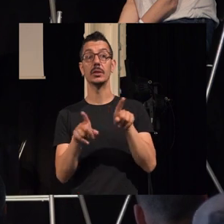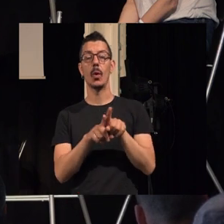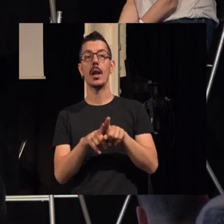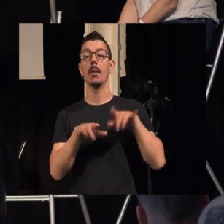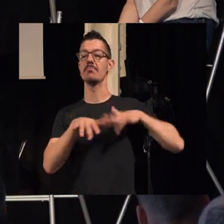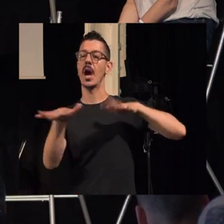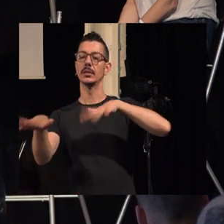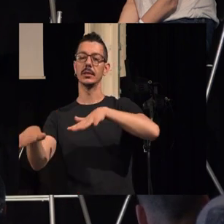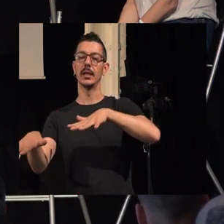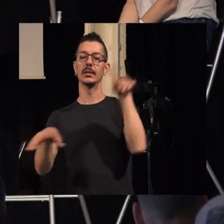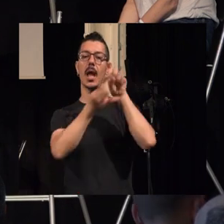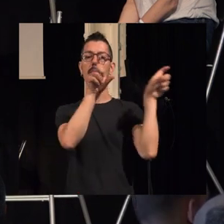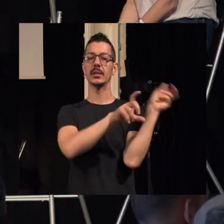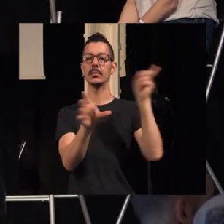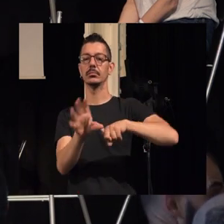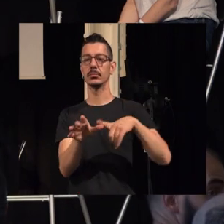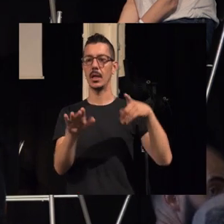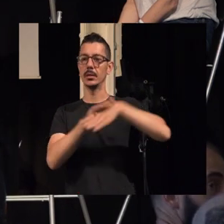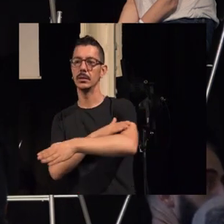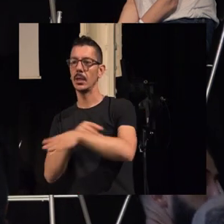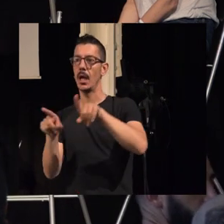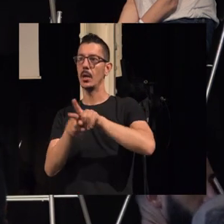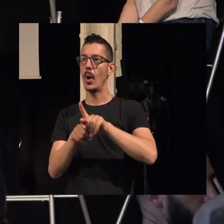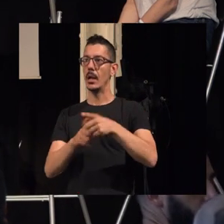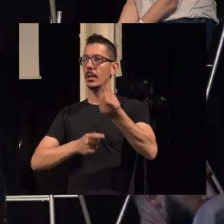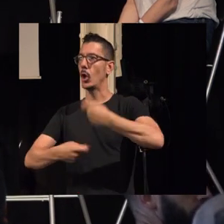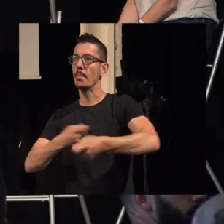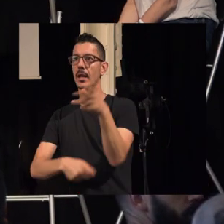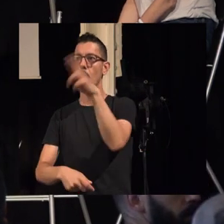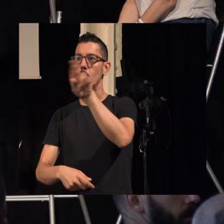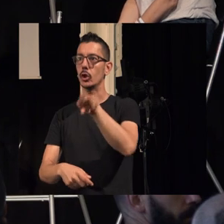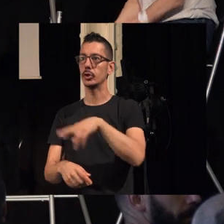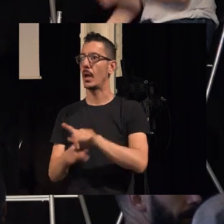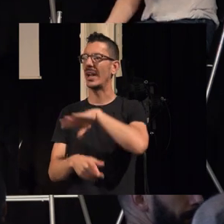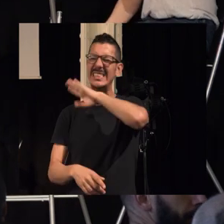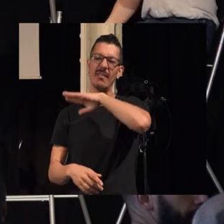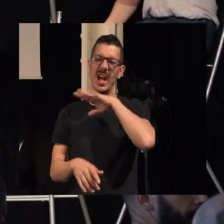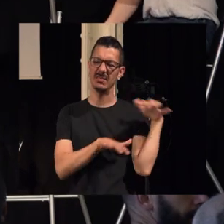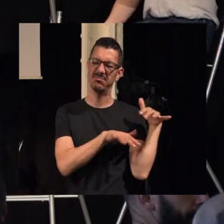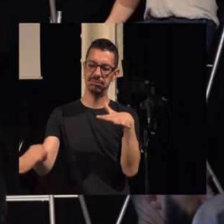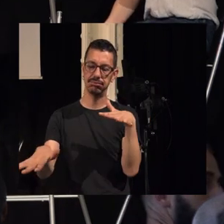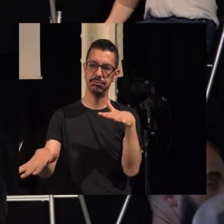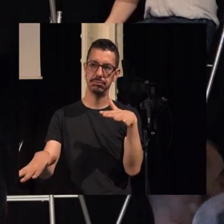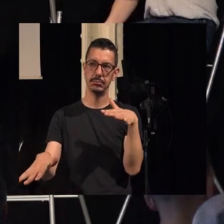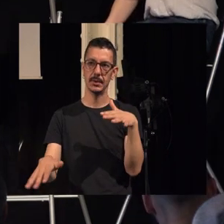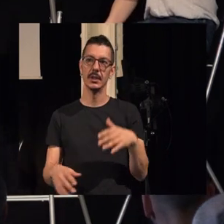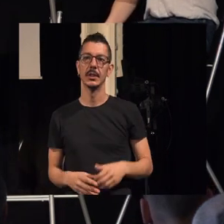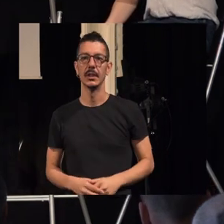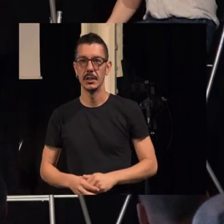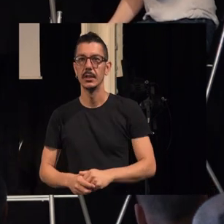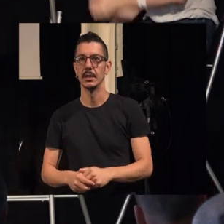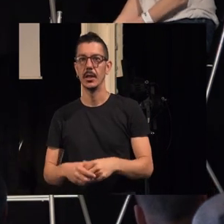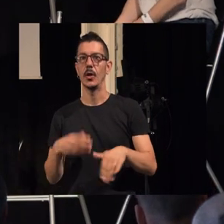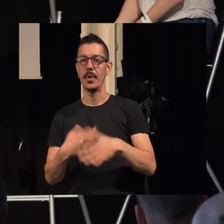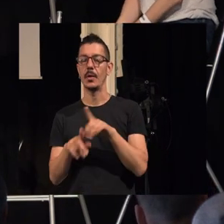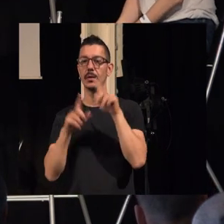y la entrada salvaje del comercio rosa, que es una ficción. Ya ni los marketeers